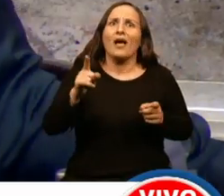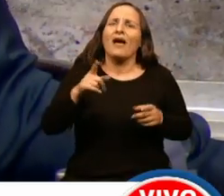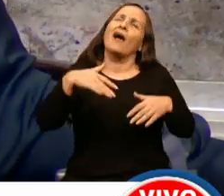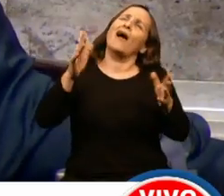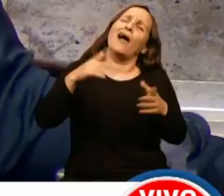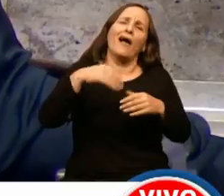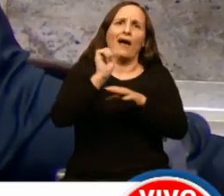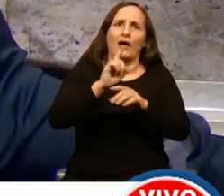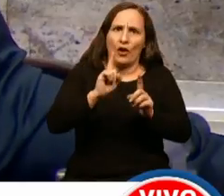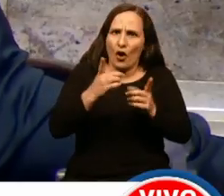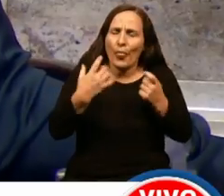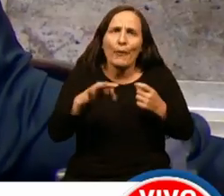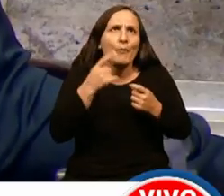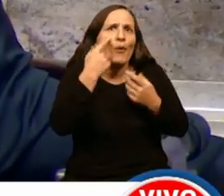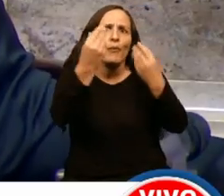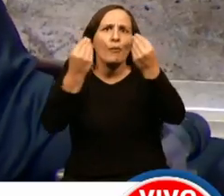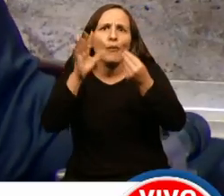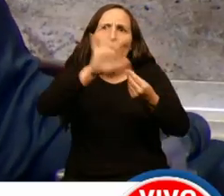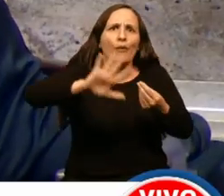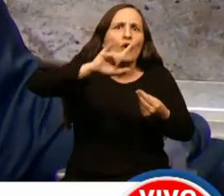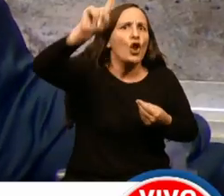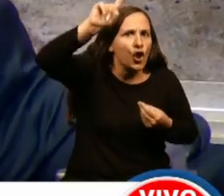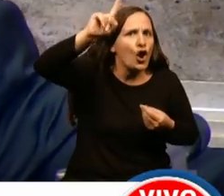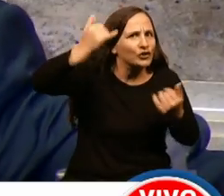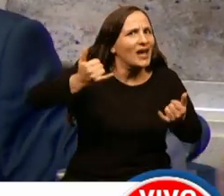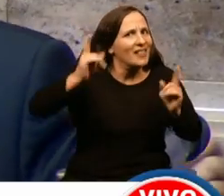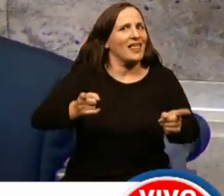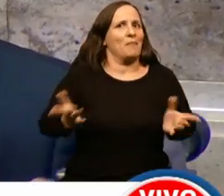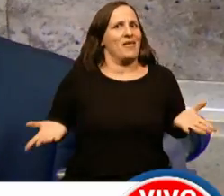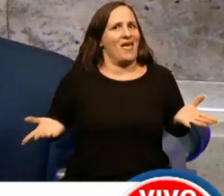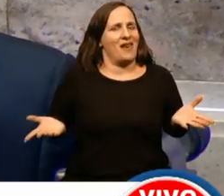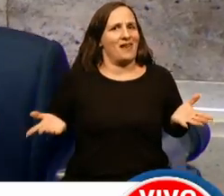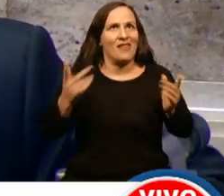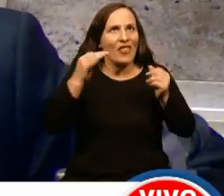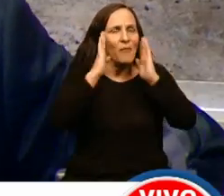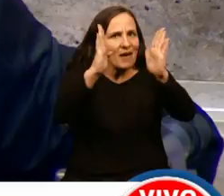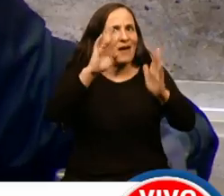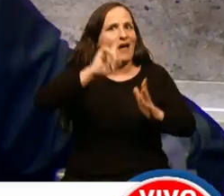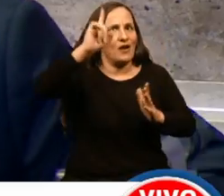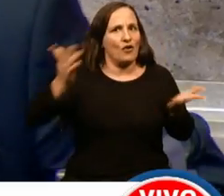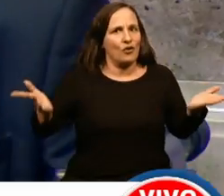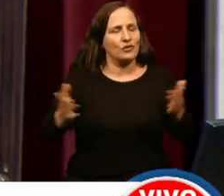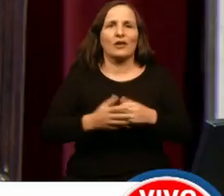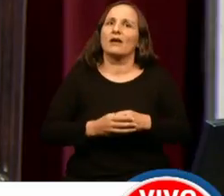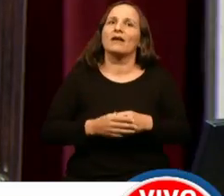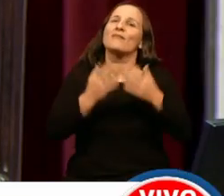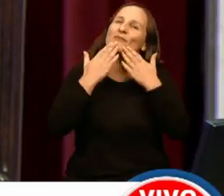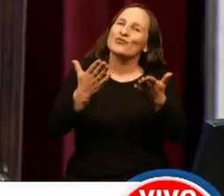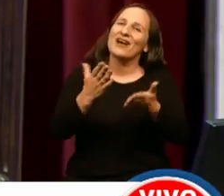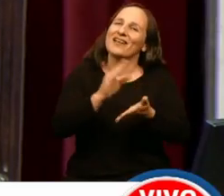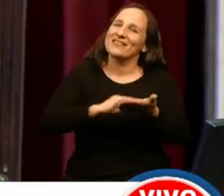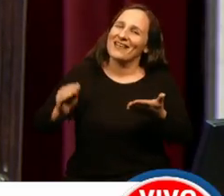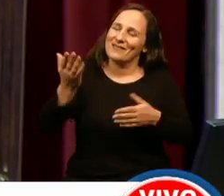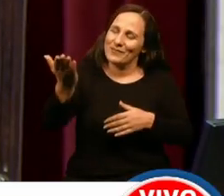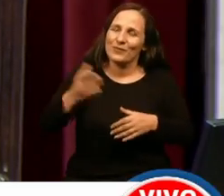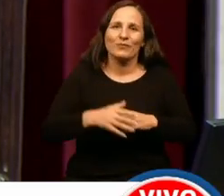a vulnerar el señor presidente el norte también existen muchas gracias muchas gracias diputado vara